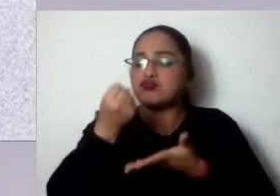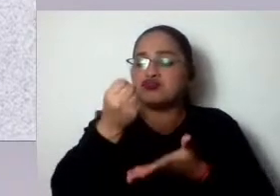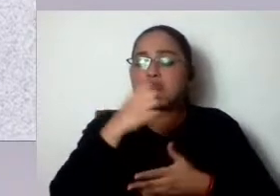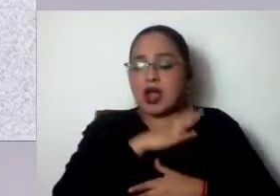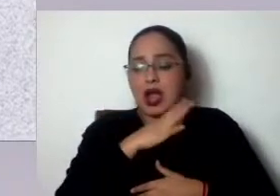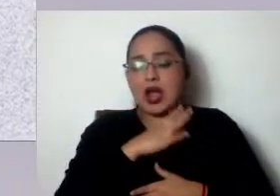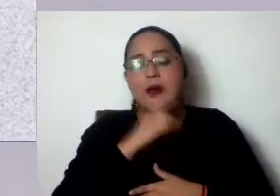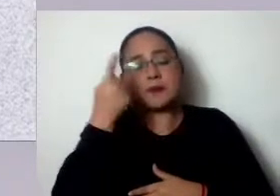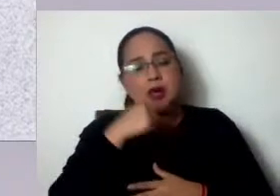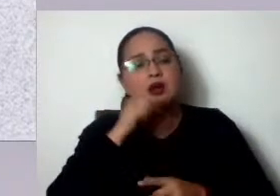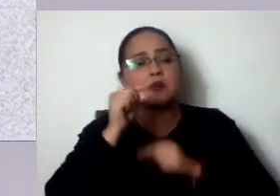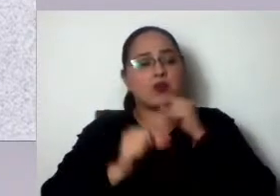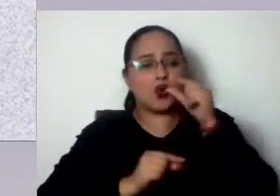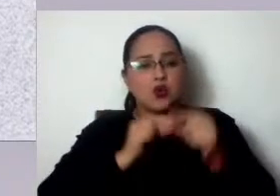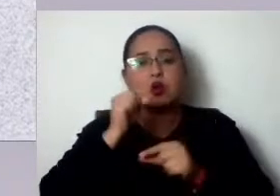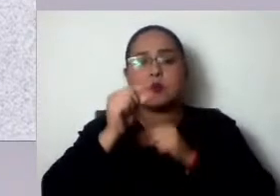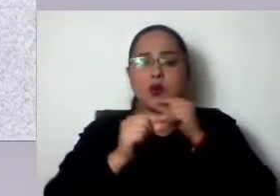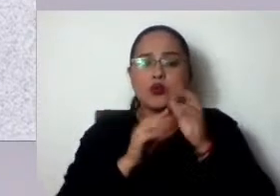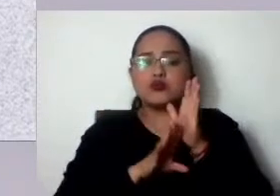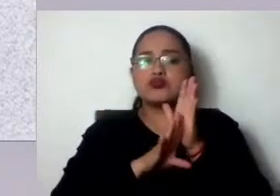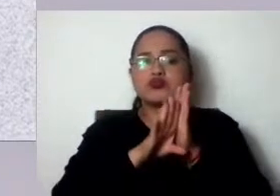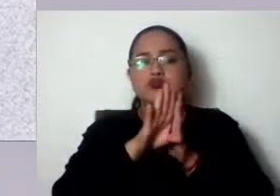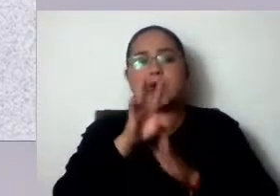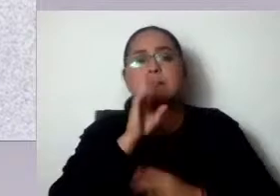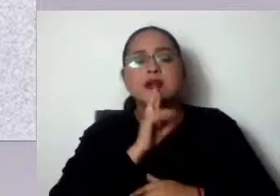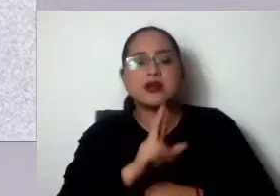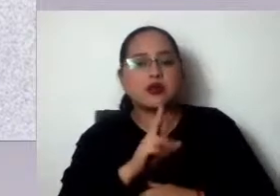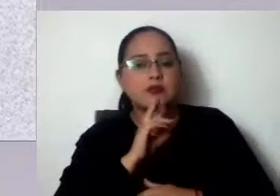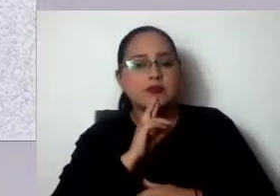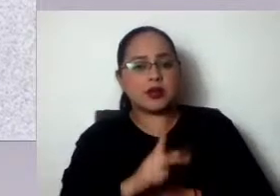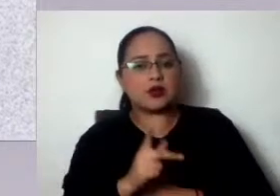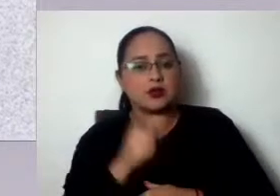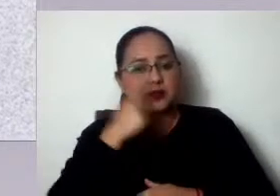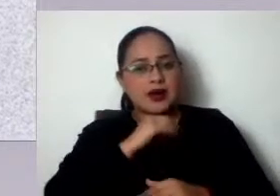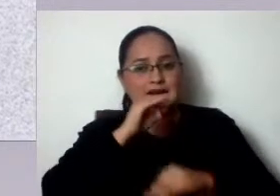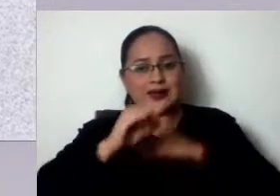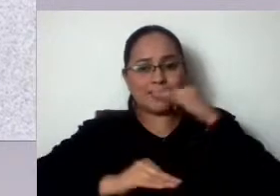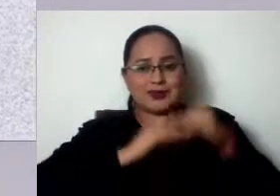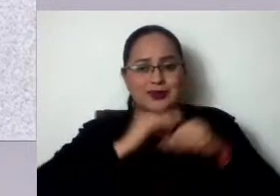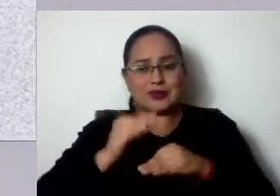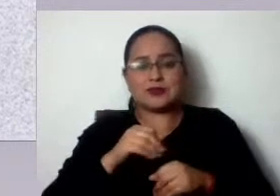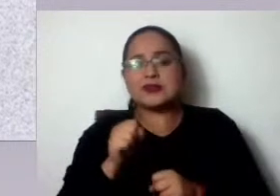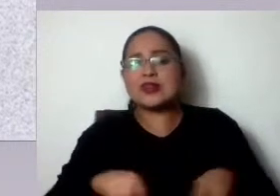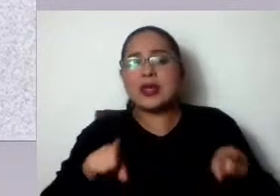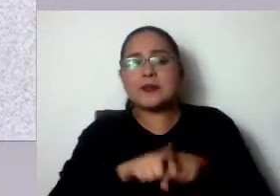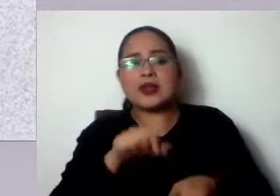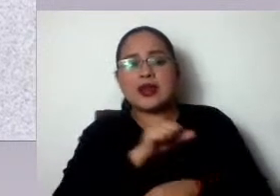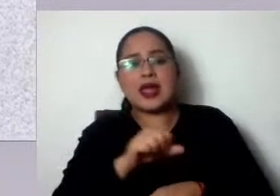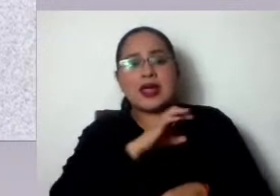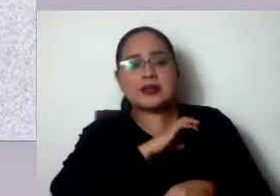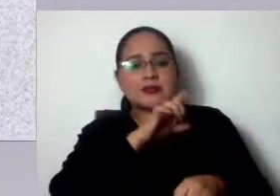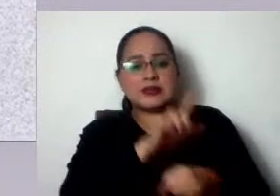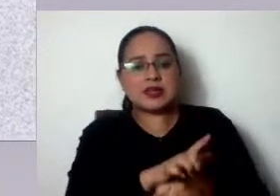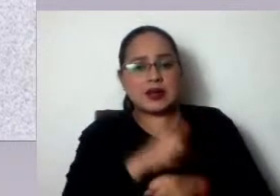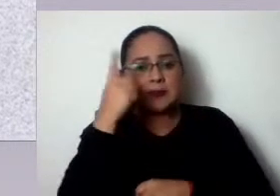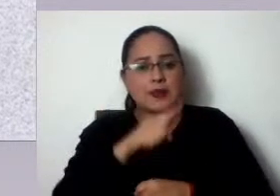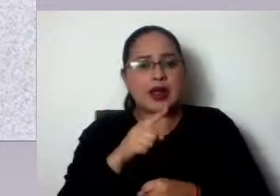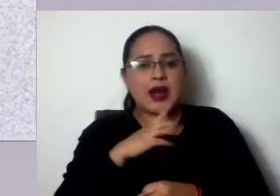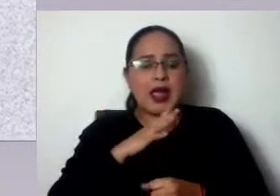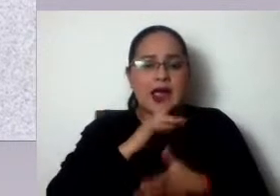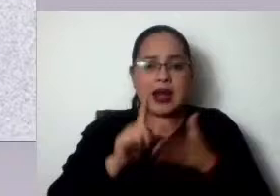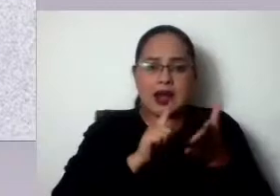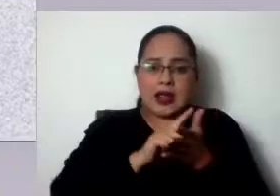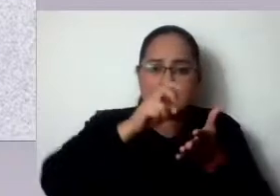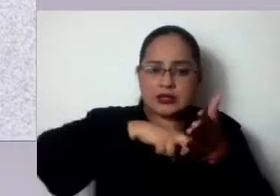progresivamente para todos los medios apropiados inclusive en particular la adopción de medidas legislativas la